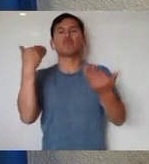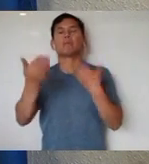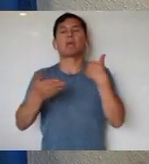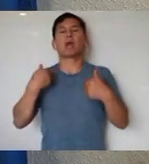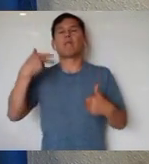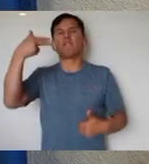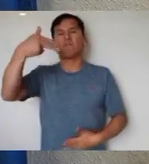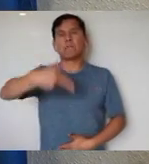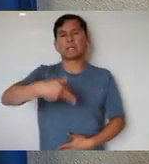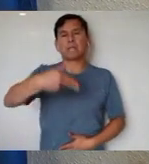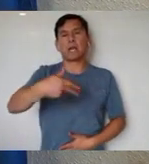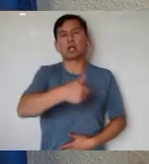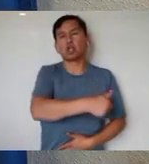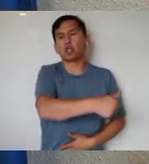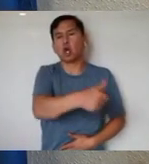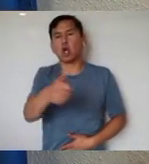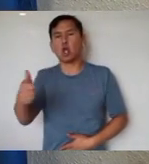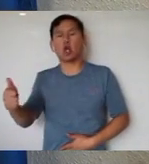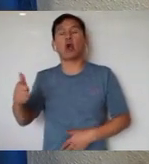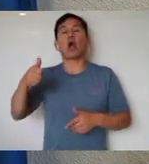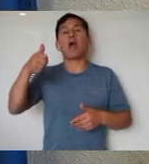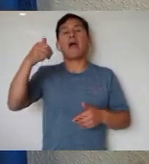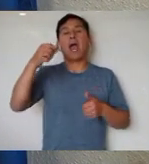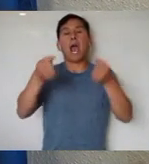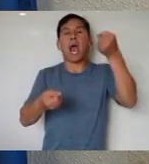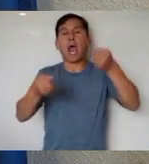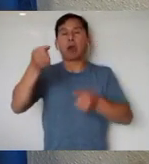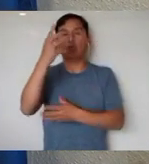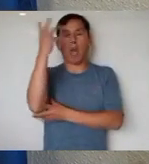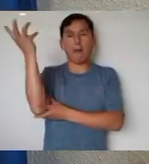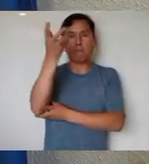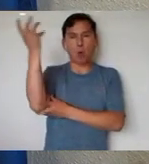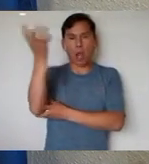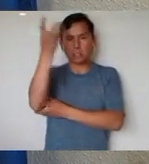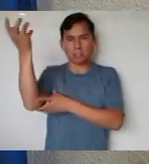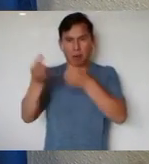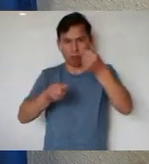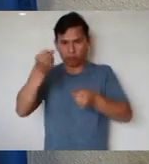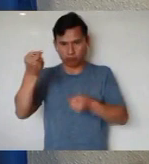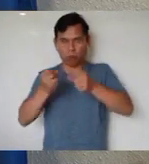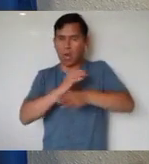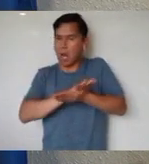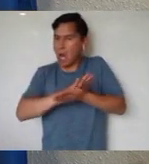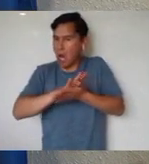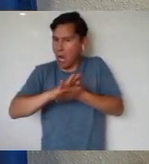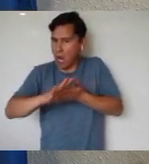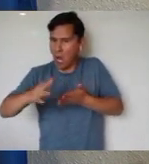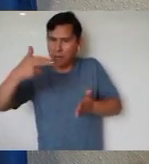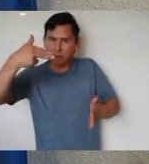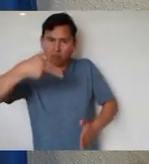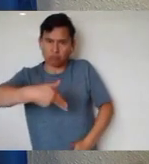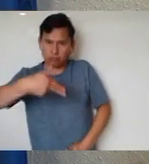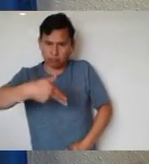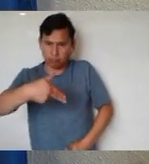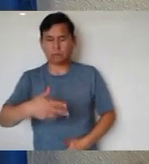gratuita a todos los vehículos SAMU del territorio nacional, incluido en nuestra región de Aysén.